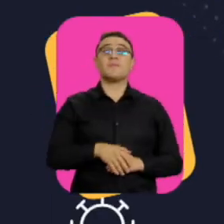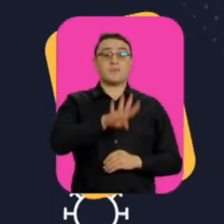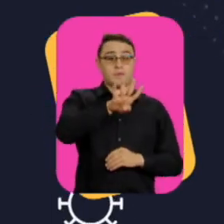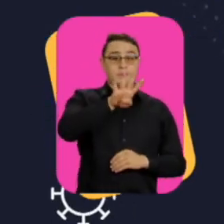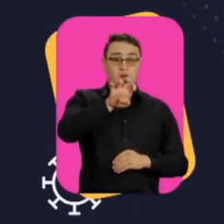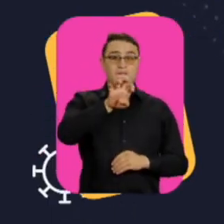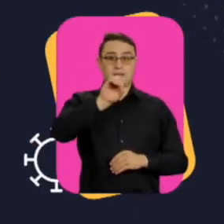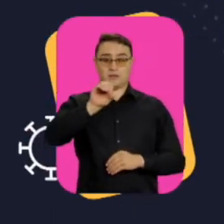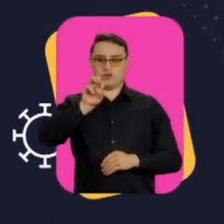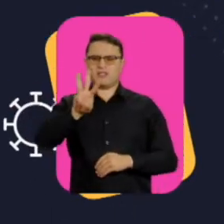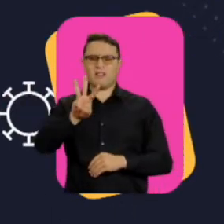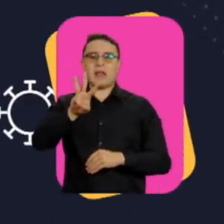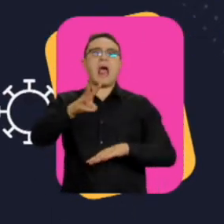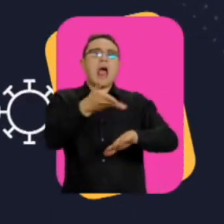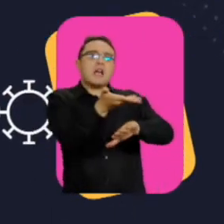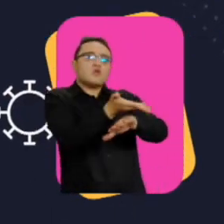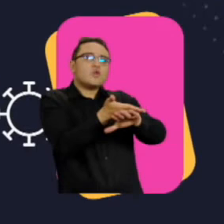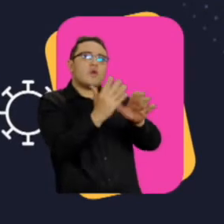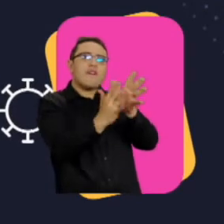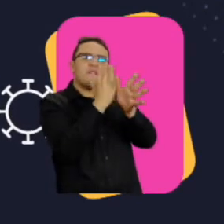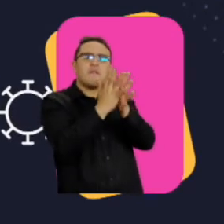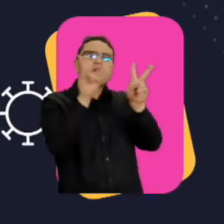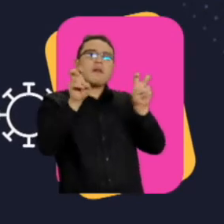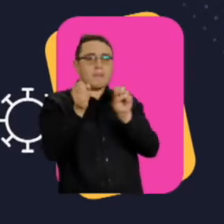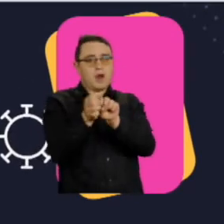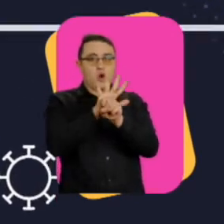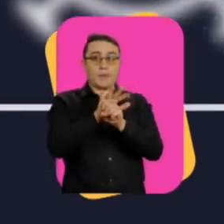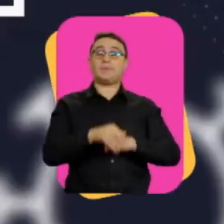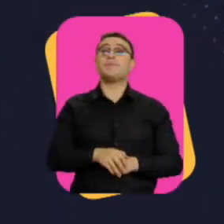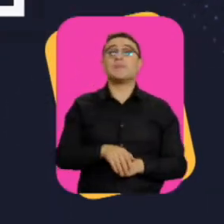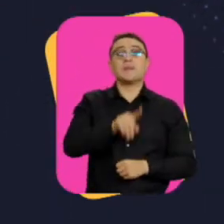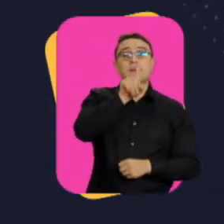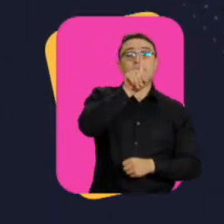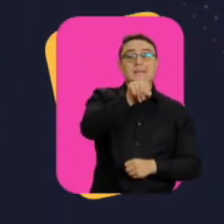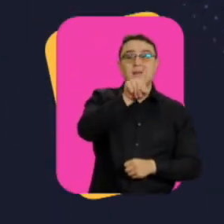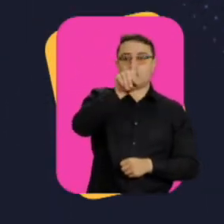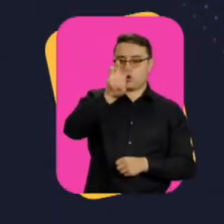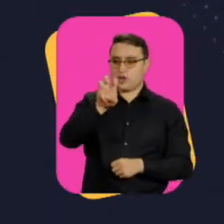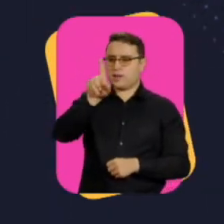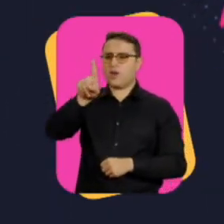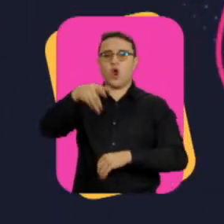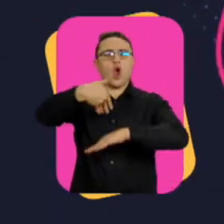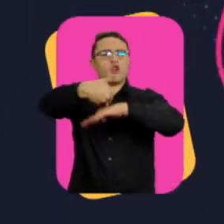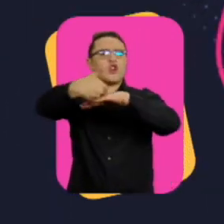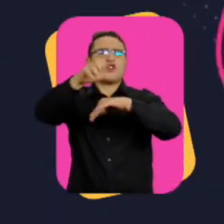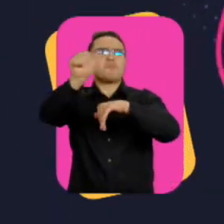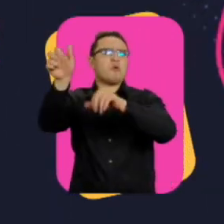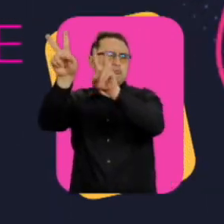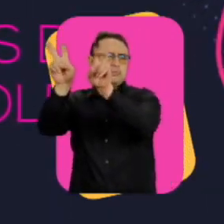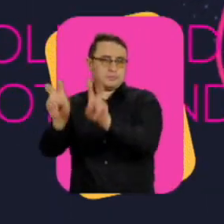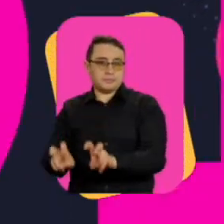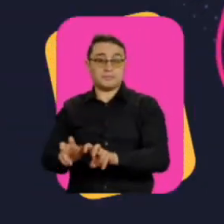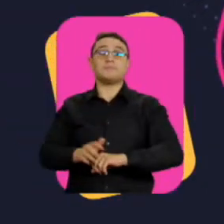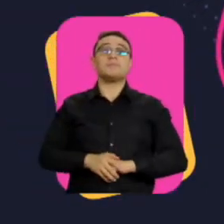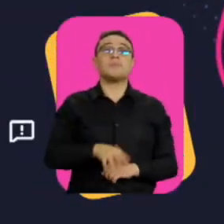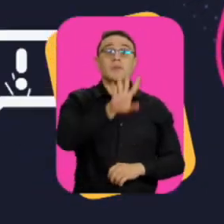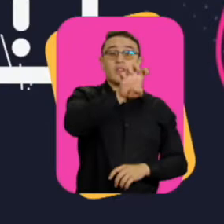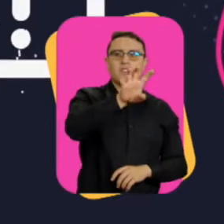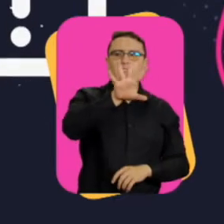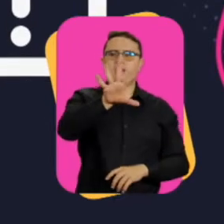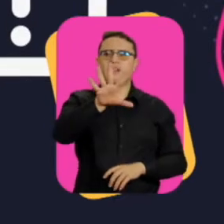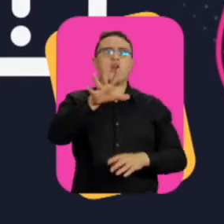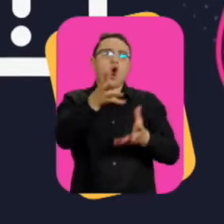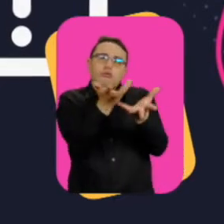903 fueron solicitudes de información sobre COVID. 181 fueron solicitudes de otra índole. 95